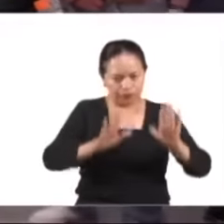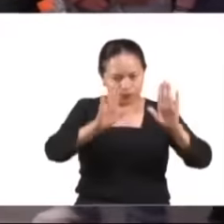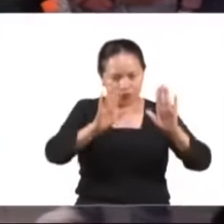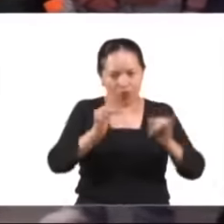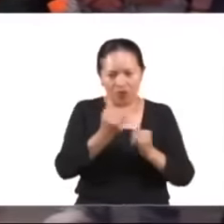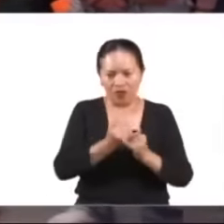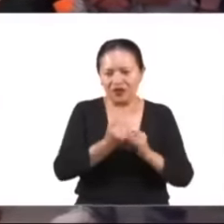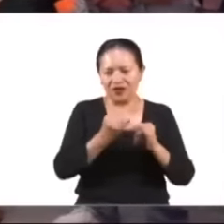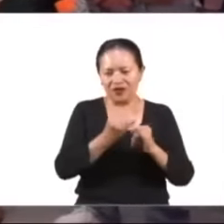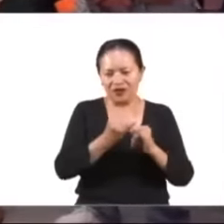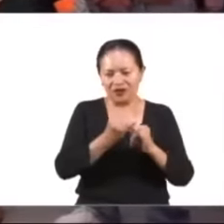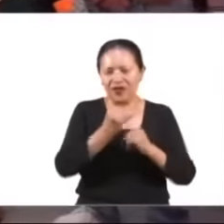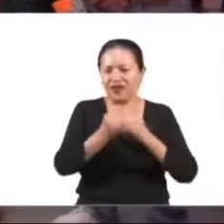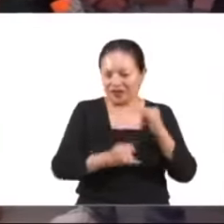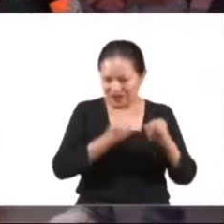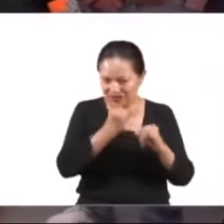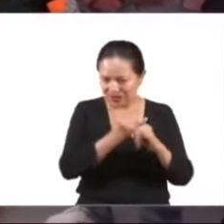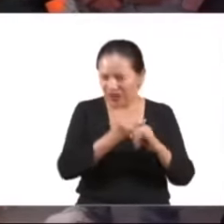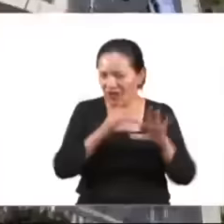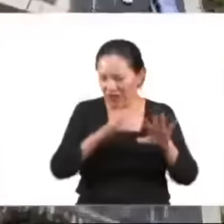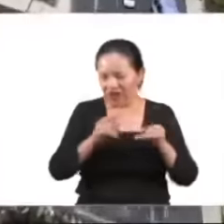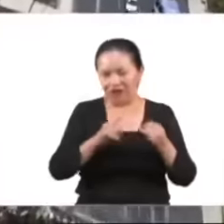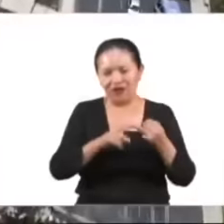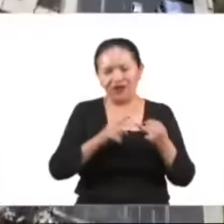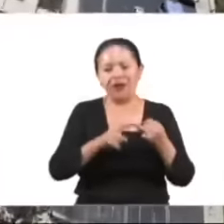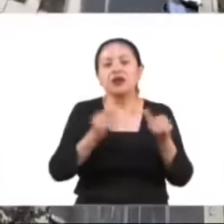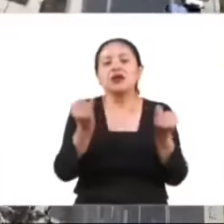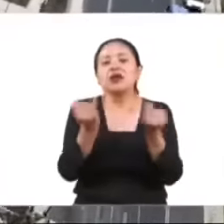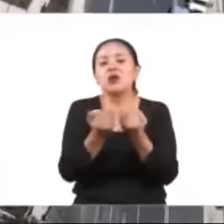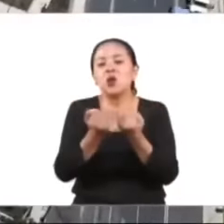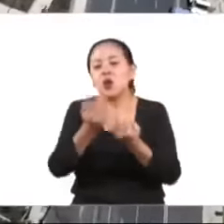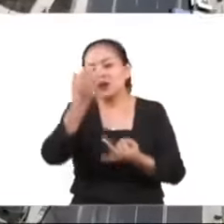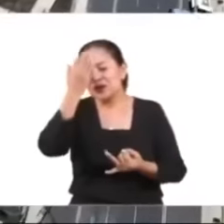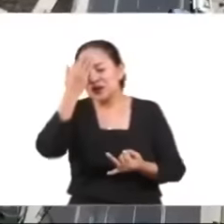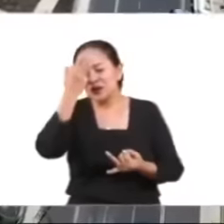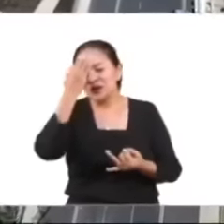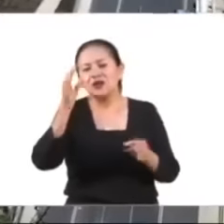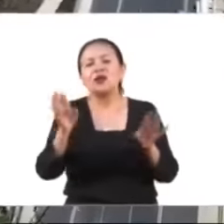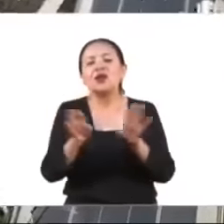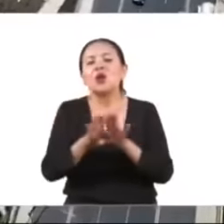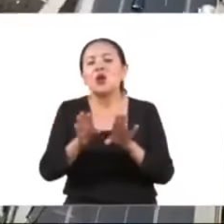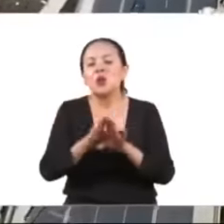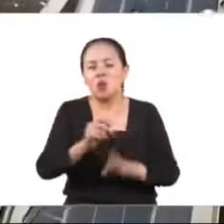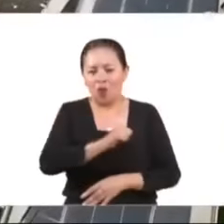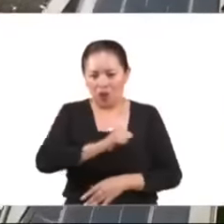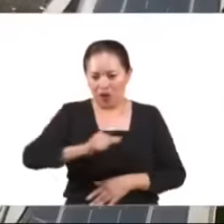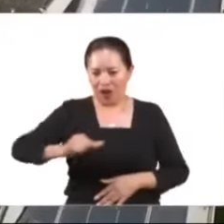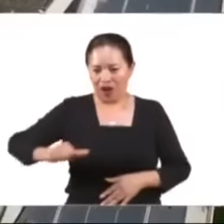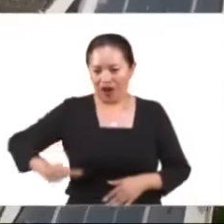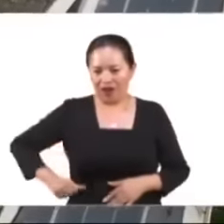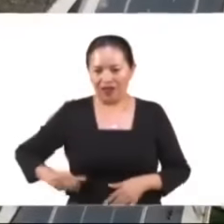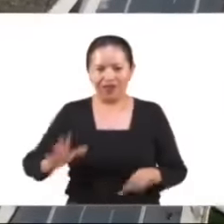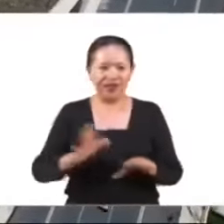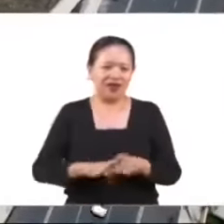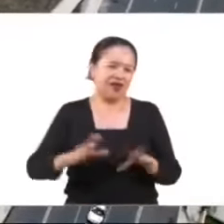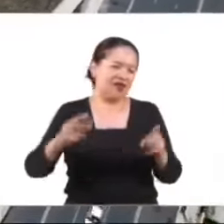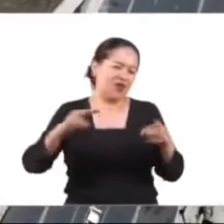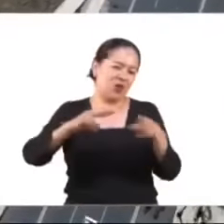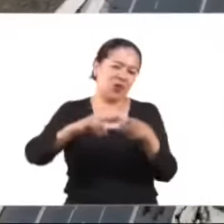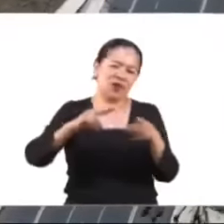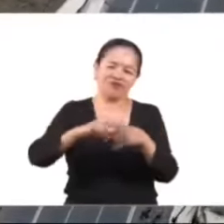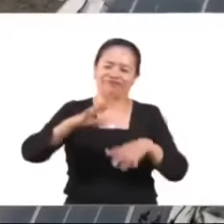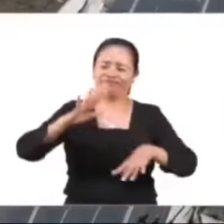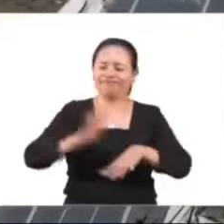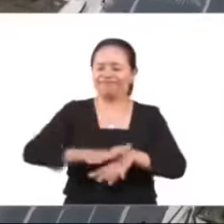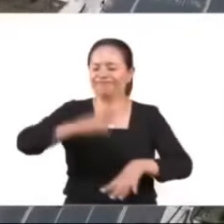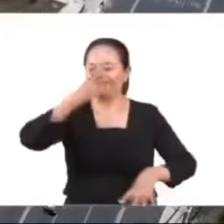la Ciudad de México que está aquí pero ahora pues se conoce también como la alcaldía que tiene uno de los parques lineales más hermosos no solamente